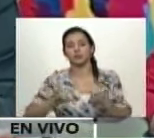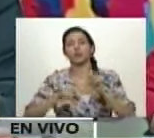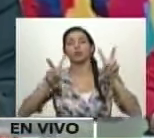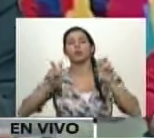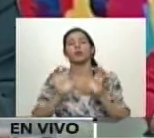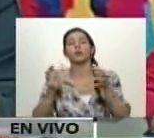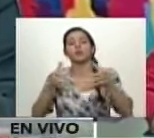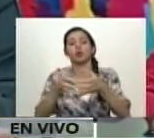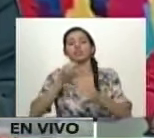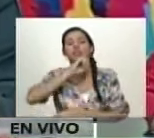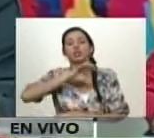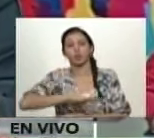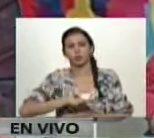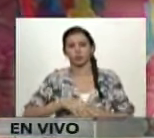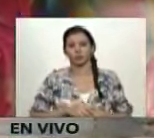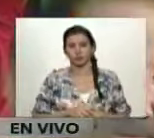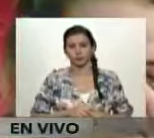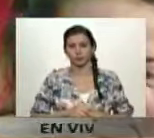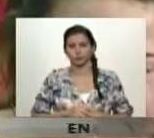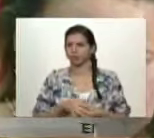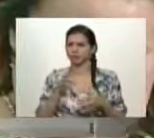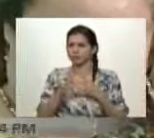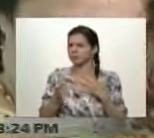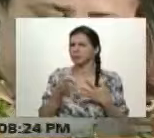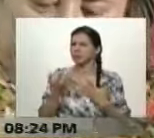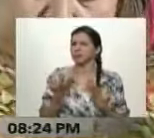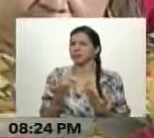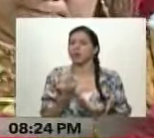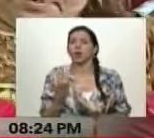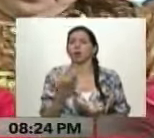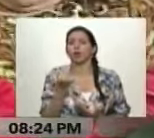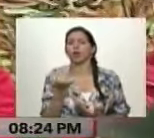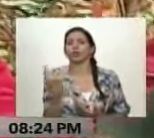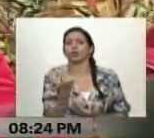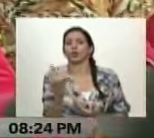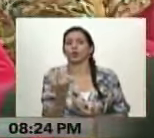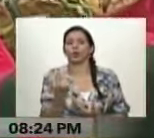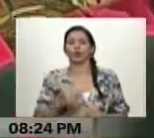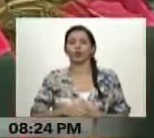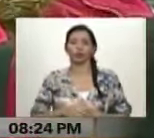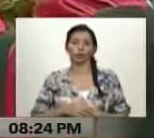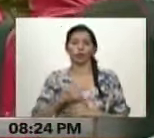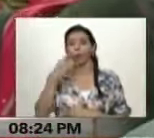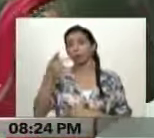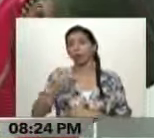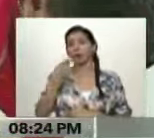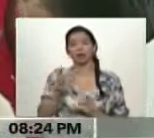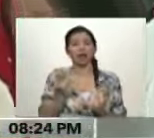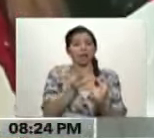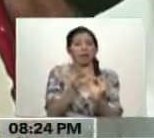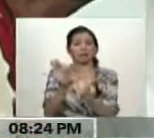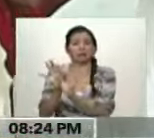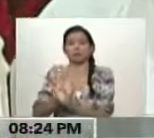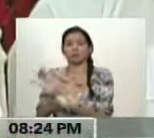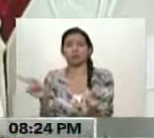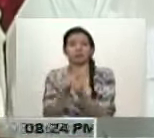histórico, que va más allá de una política de alianzas